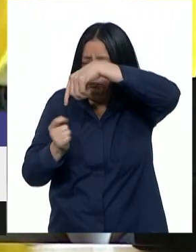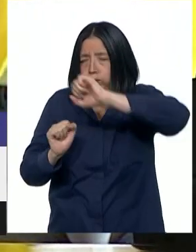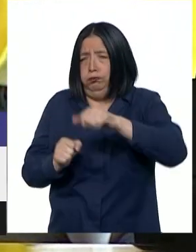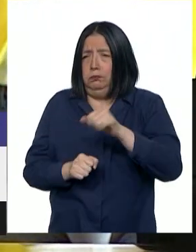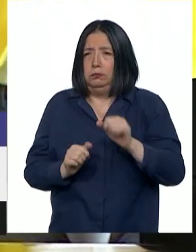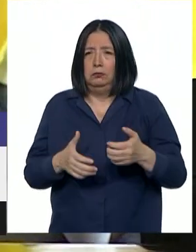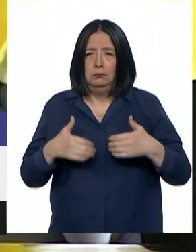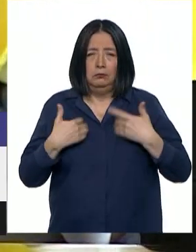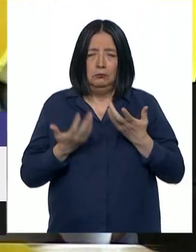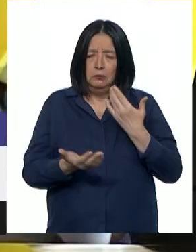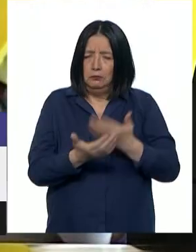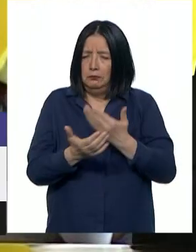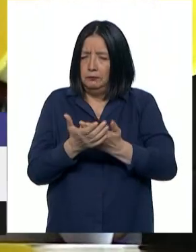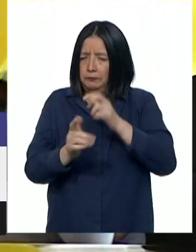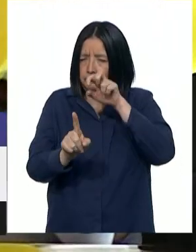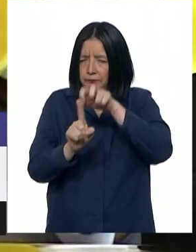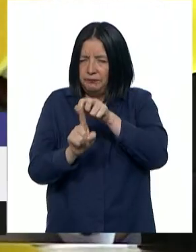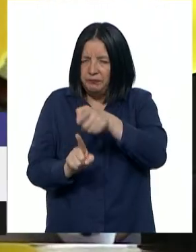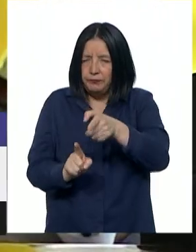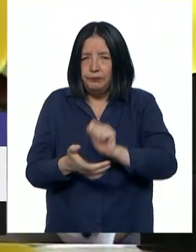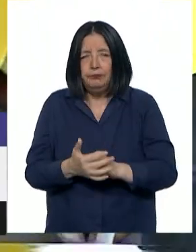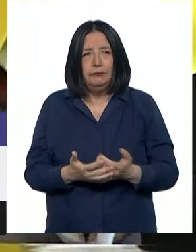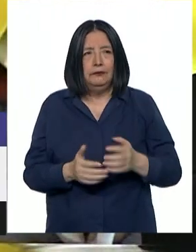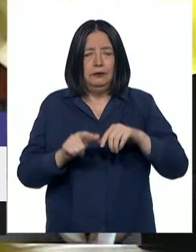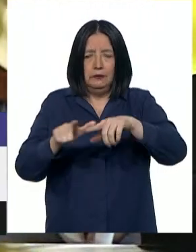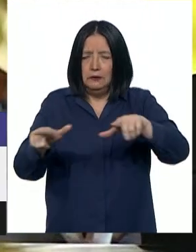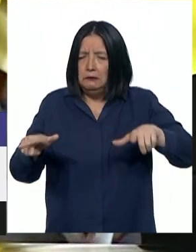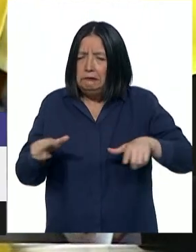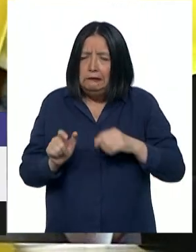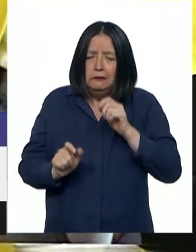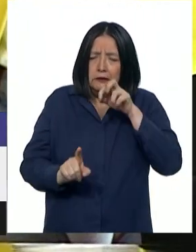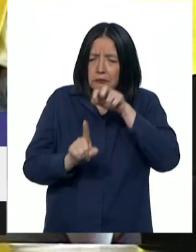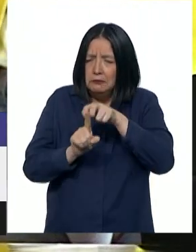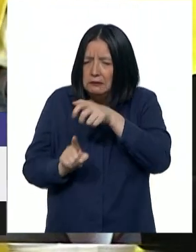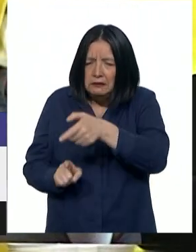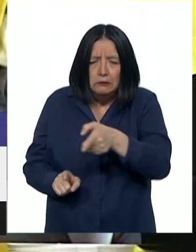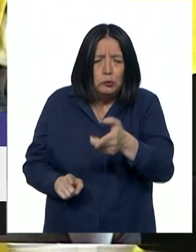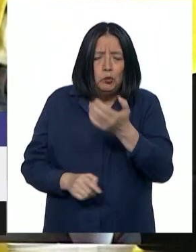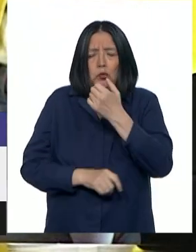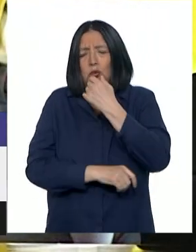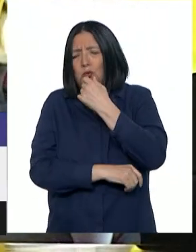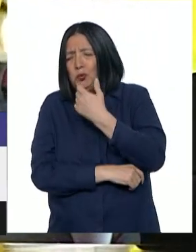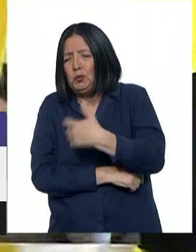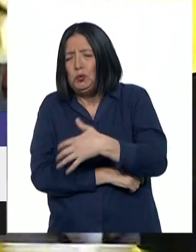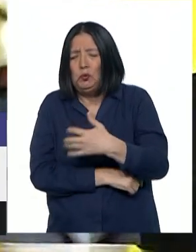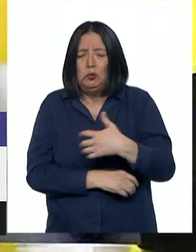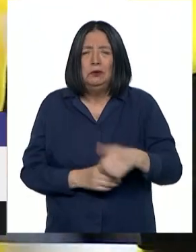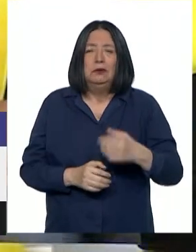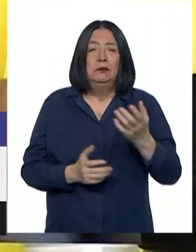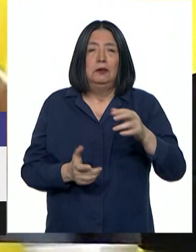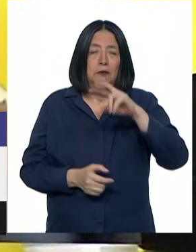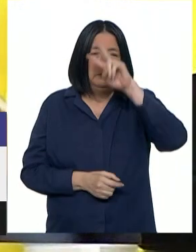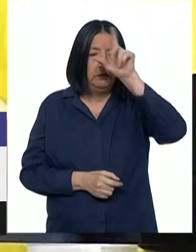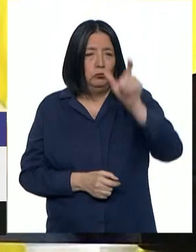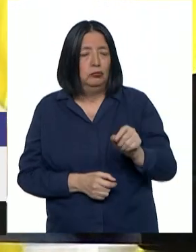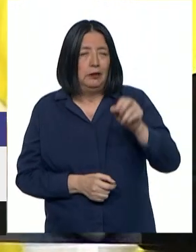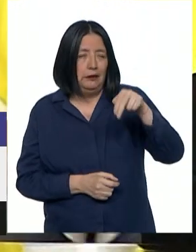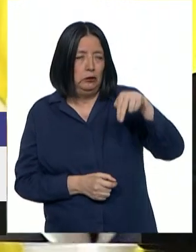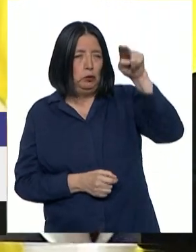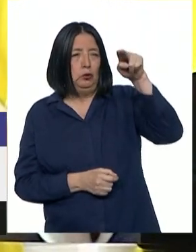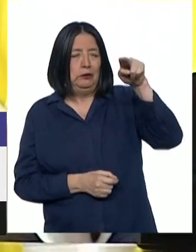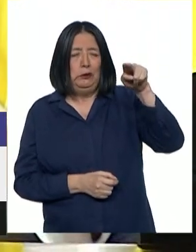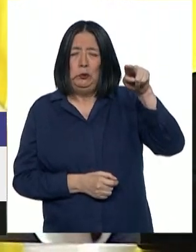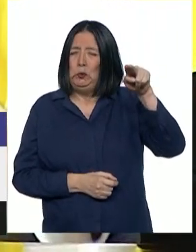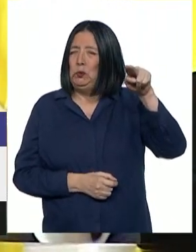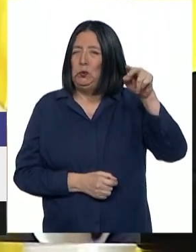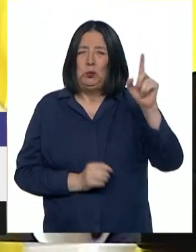Hemos podido verificar in situ en territorio que el norte del país no